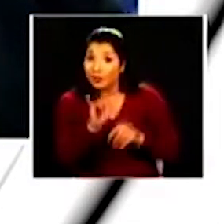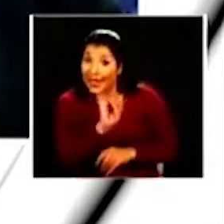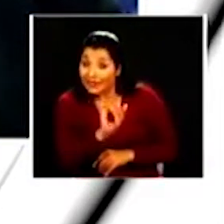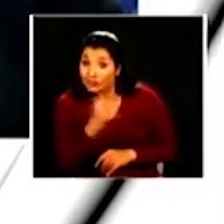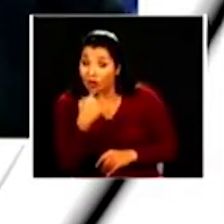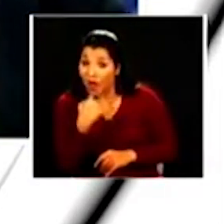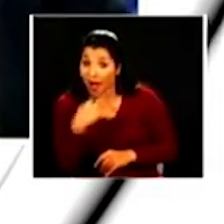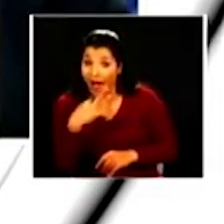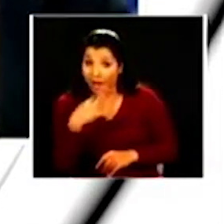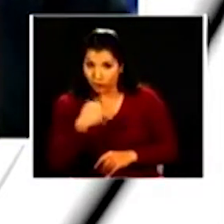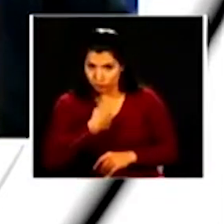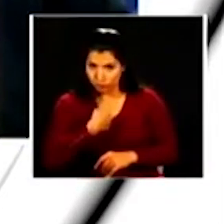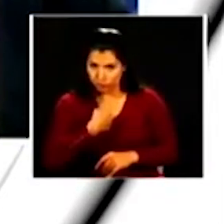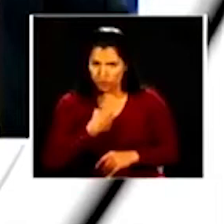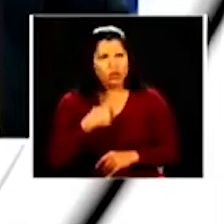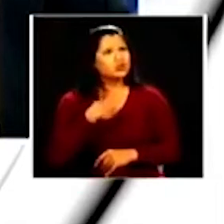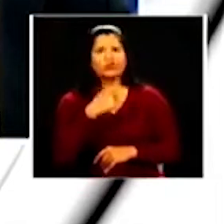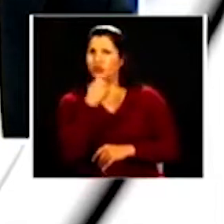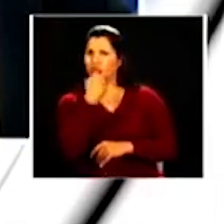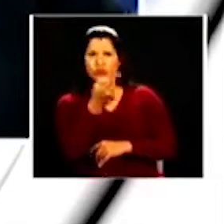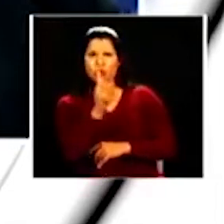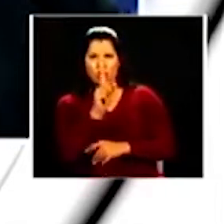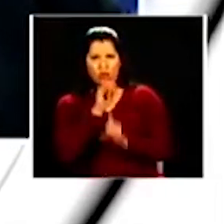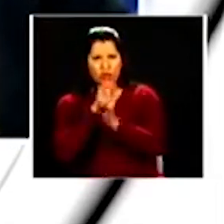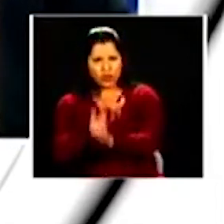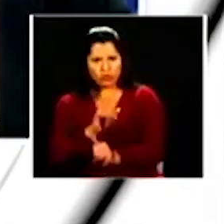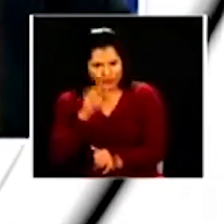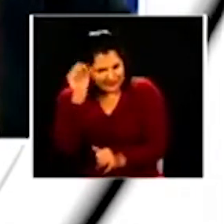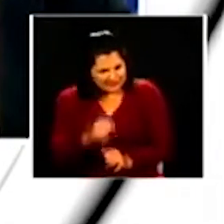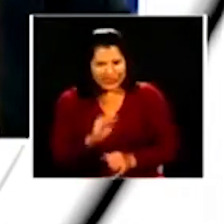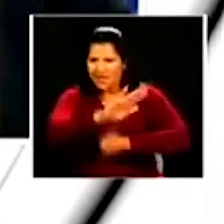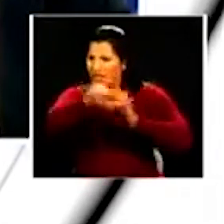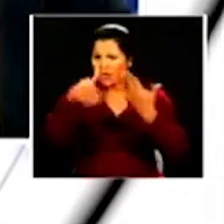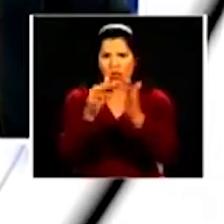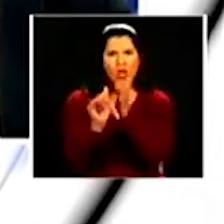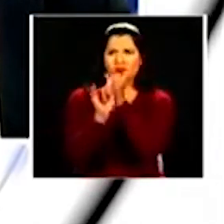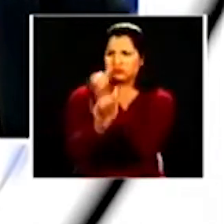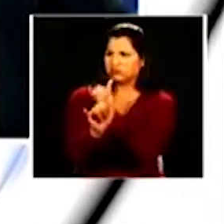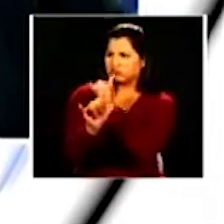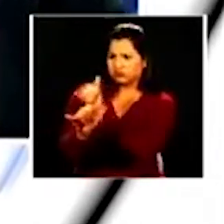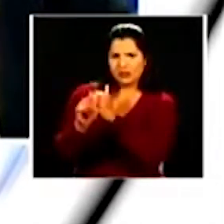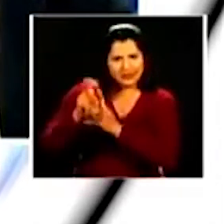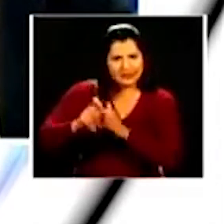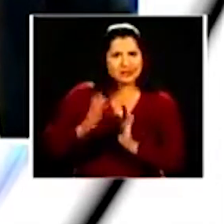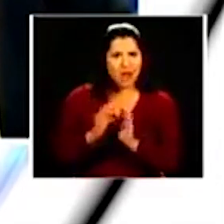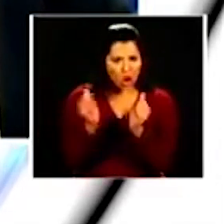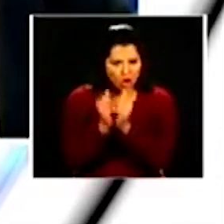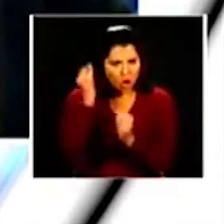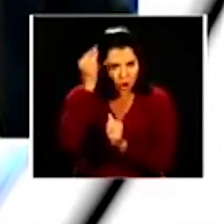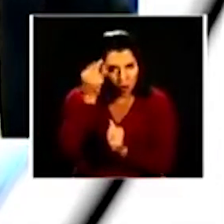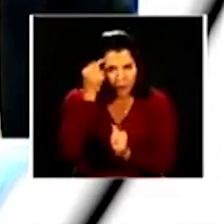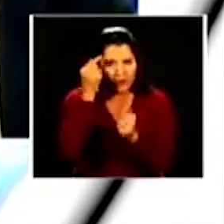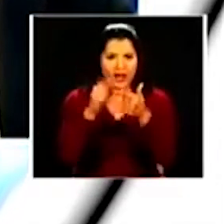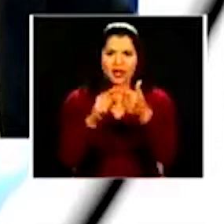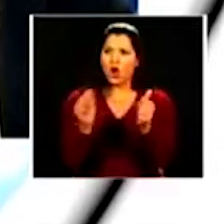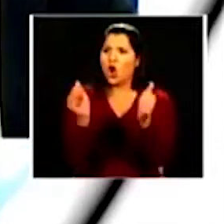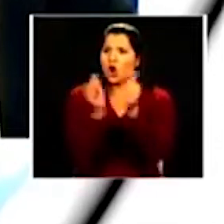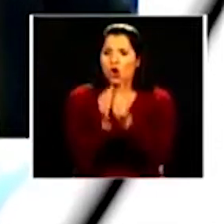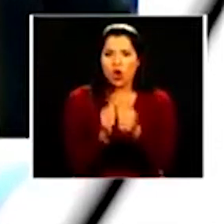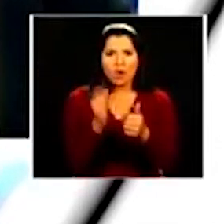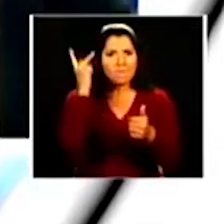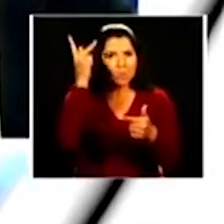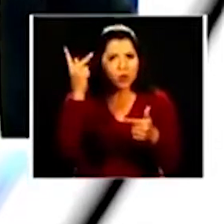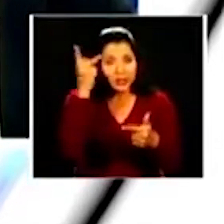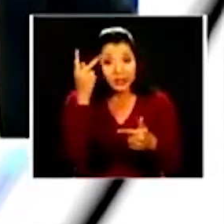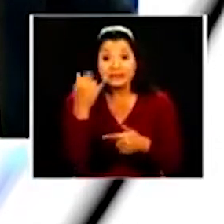yo no estoy diciendo aquí que no se pongan las denuncias del caso, que se pongan todas las denuncias del caso. con el gobierno, con las beligerancias políticas, y si